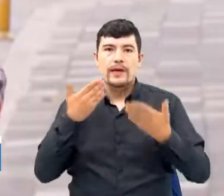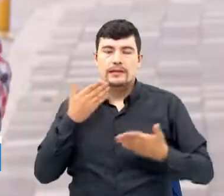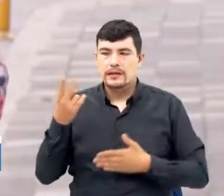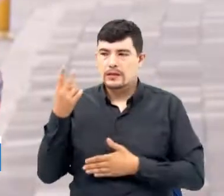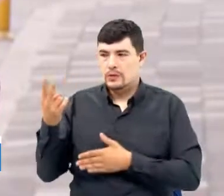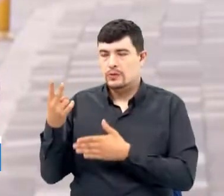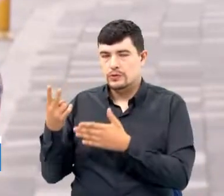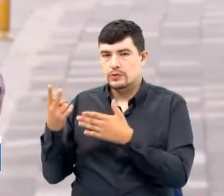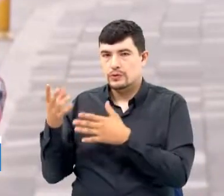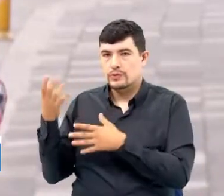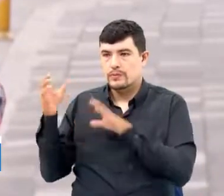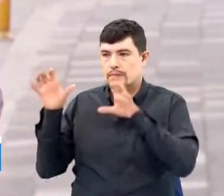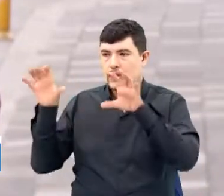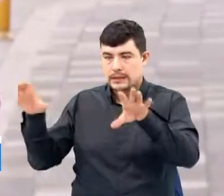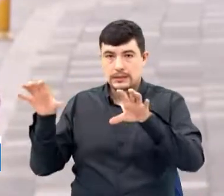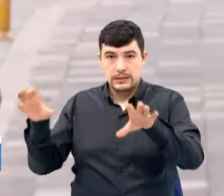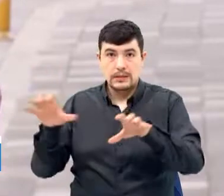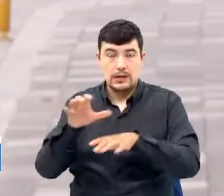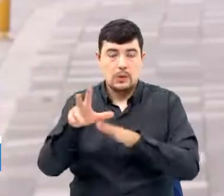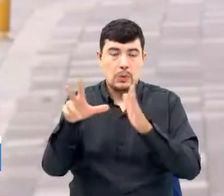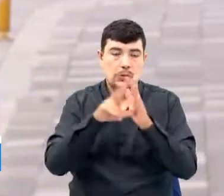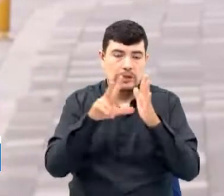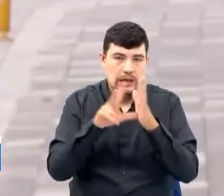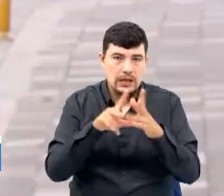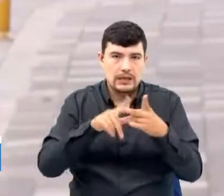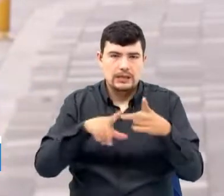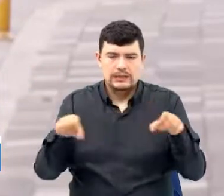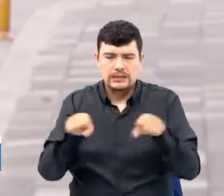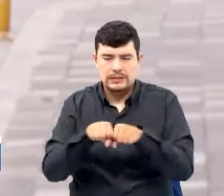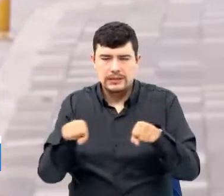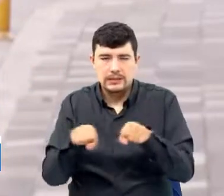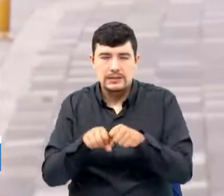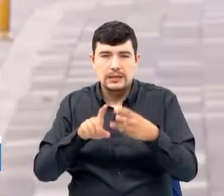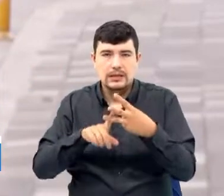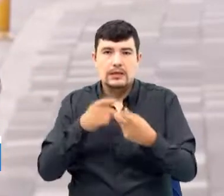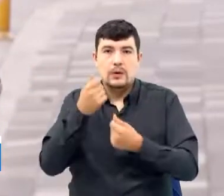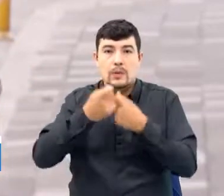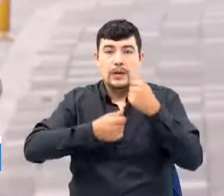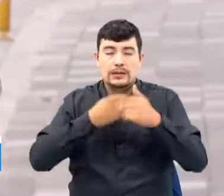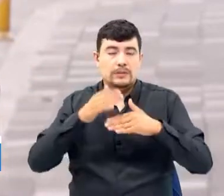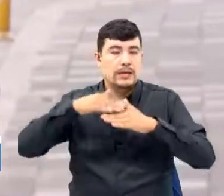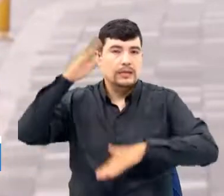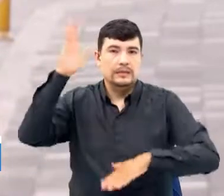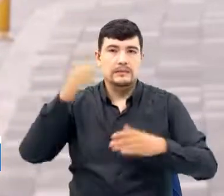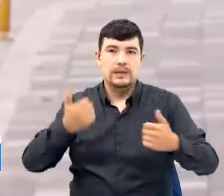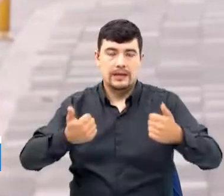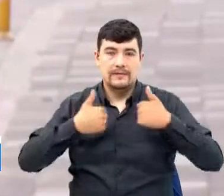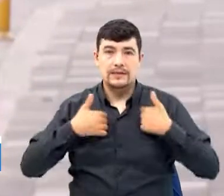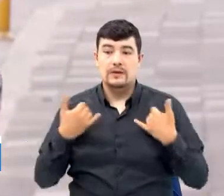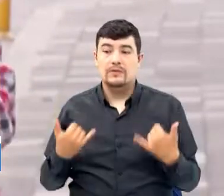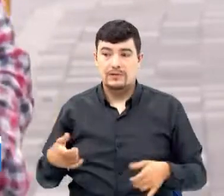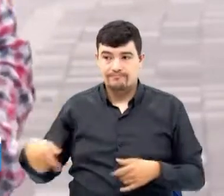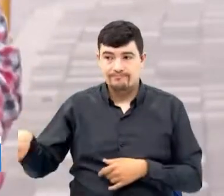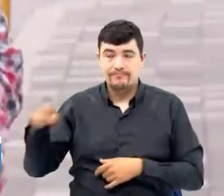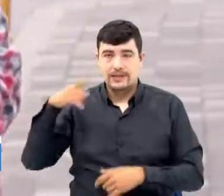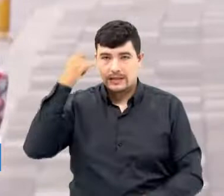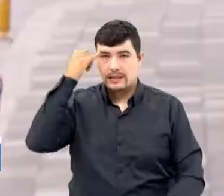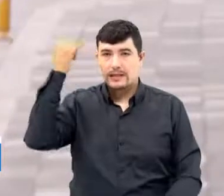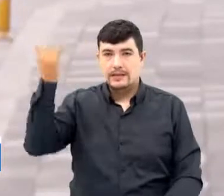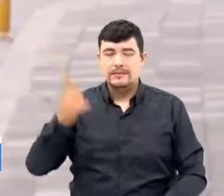naciones. Entre ellos, el sector hotelero, el sector del calzado y el sector comercial son los mayormente beneficiados con esta